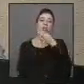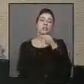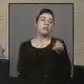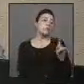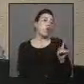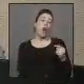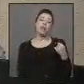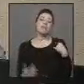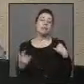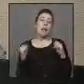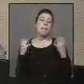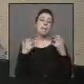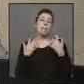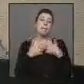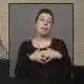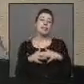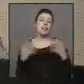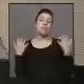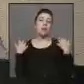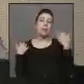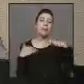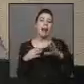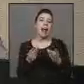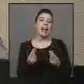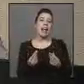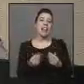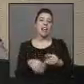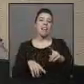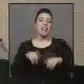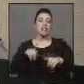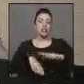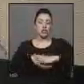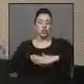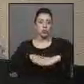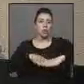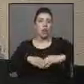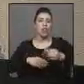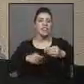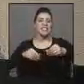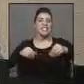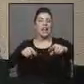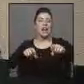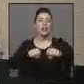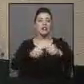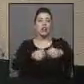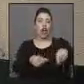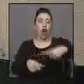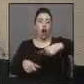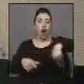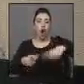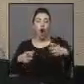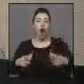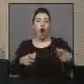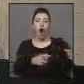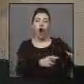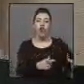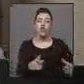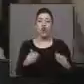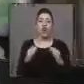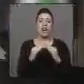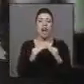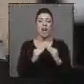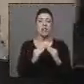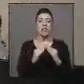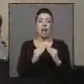que no es de su responsabilidad por la mala calidad del suelo salino, causa enormes socavones que dejan a las casas prácticamente